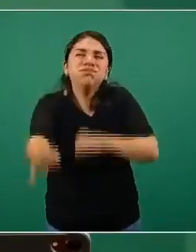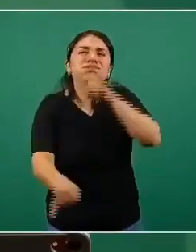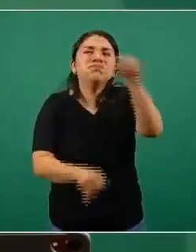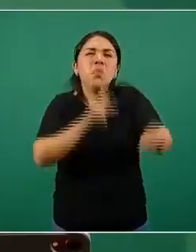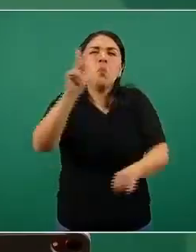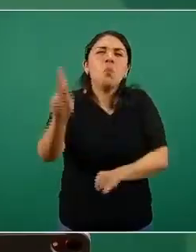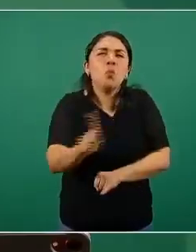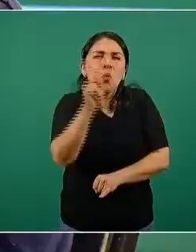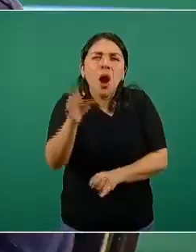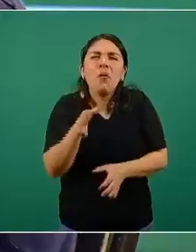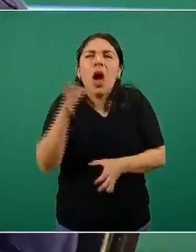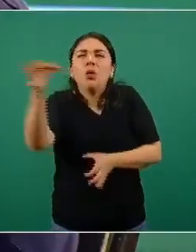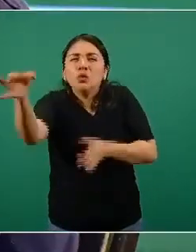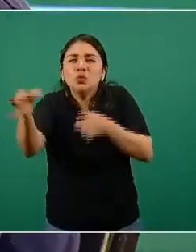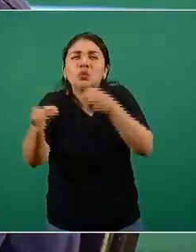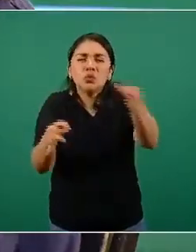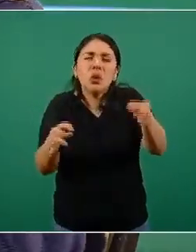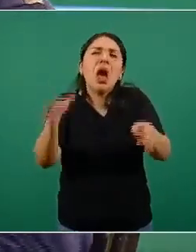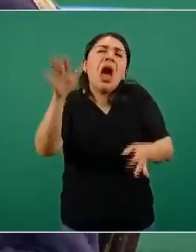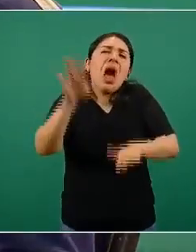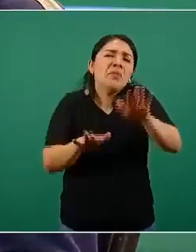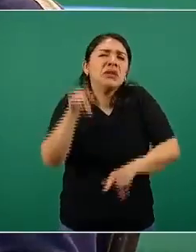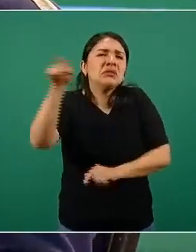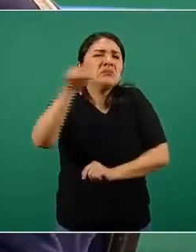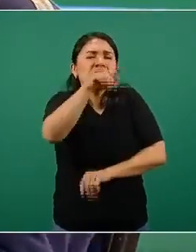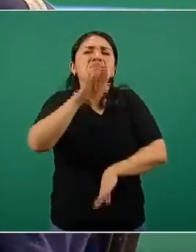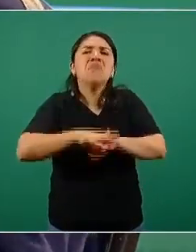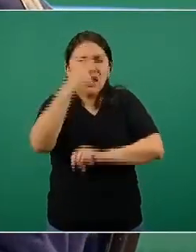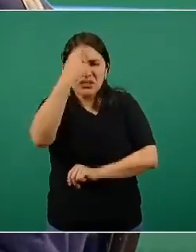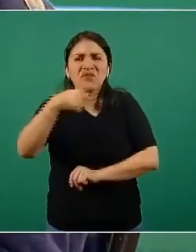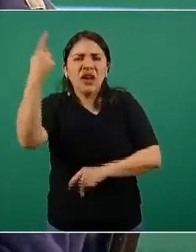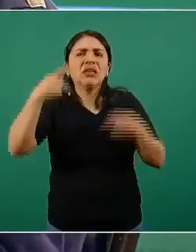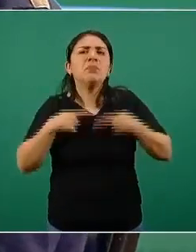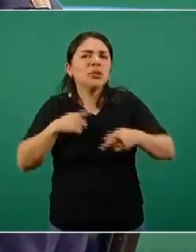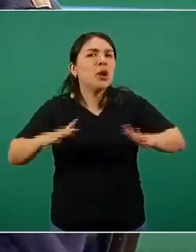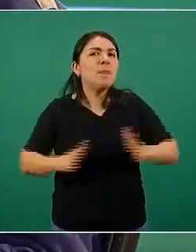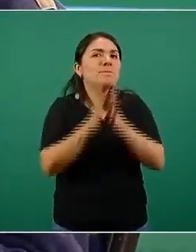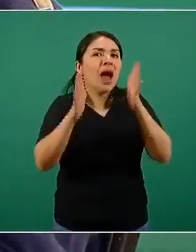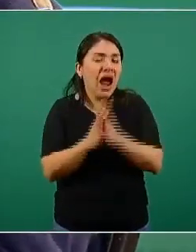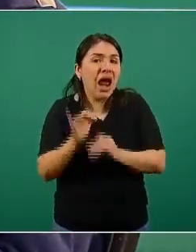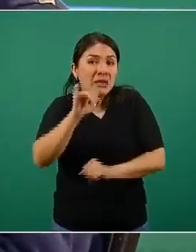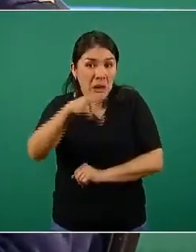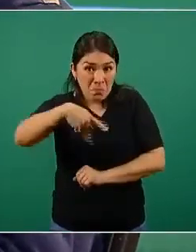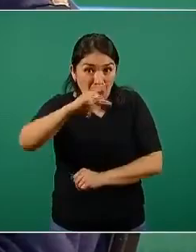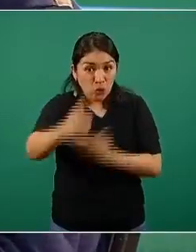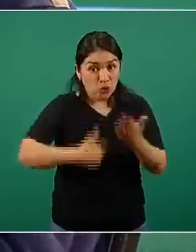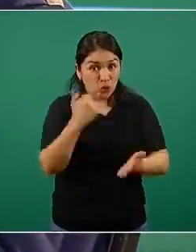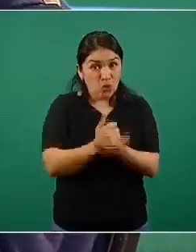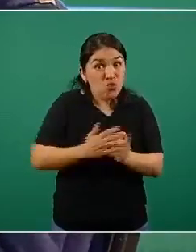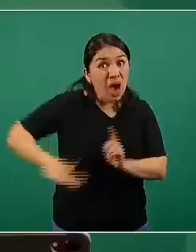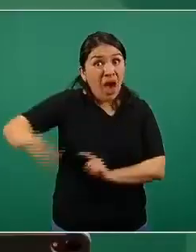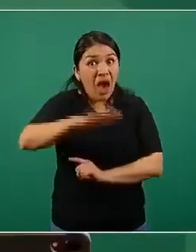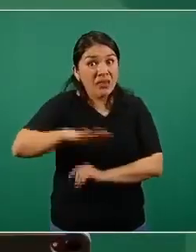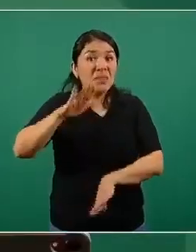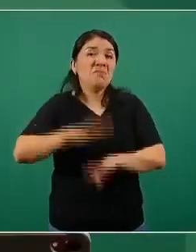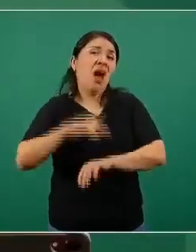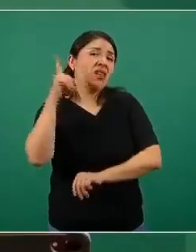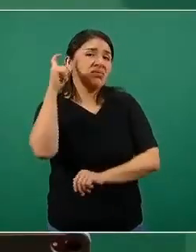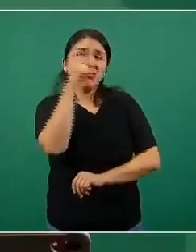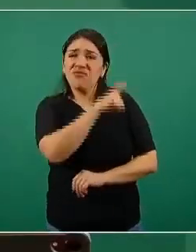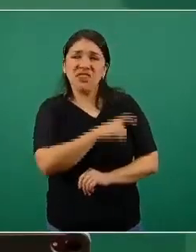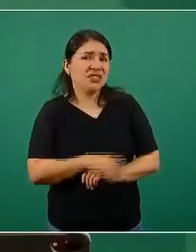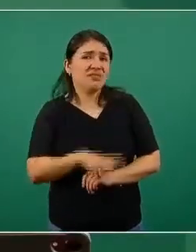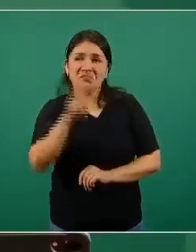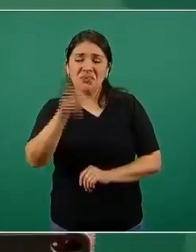de comunidad, puede ser más fácil, ha habido más trabajo comunitario, pero en áreas urbanas especialmente es todavía más complejo.